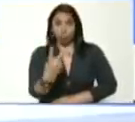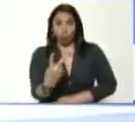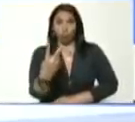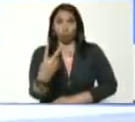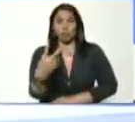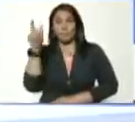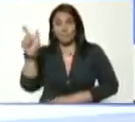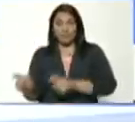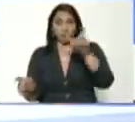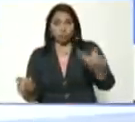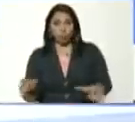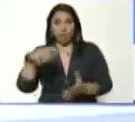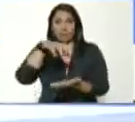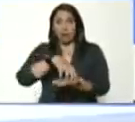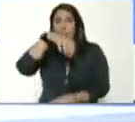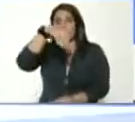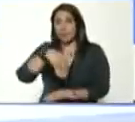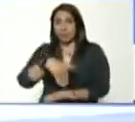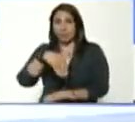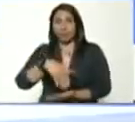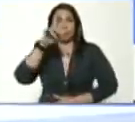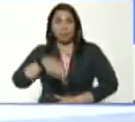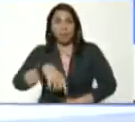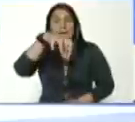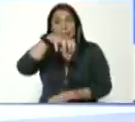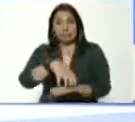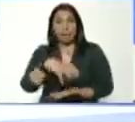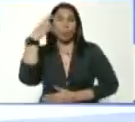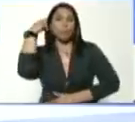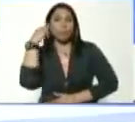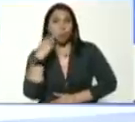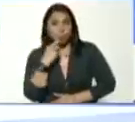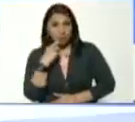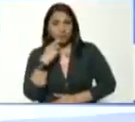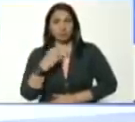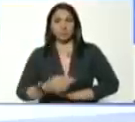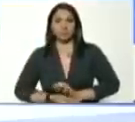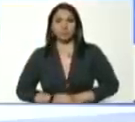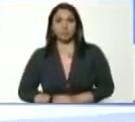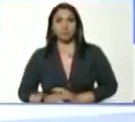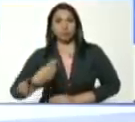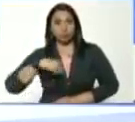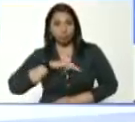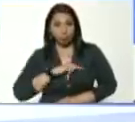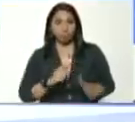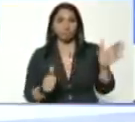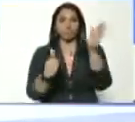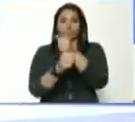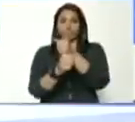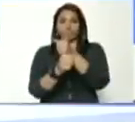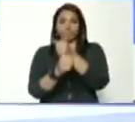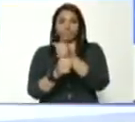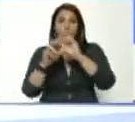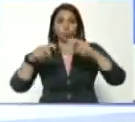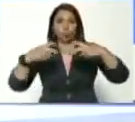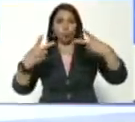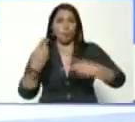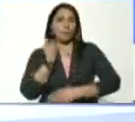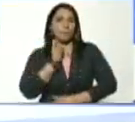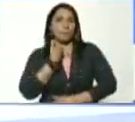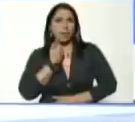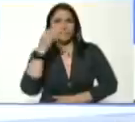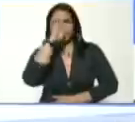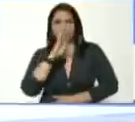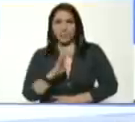Miranda. También en el estado Bolívar hemos detectado esta variante.